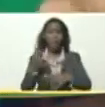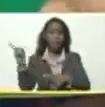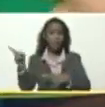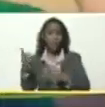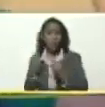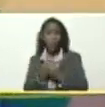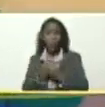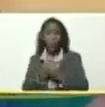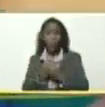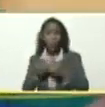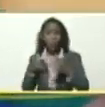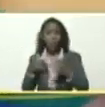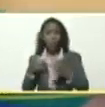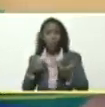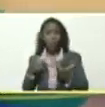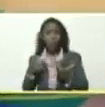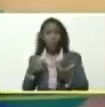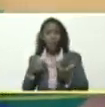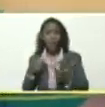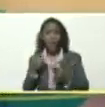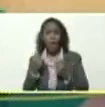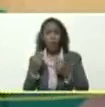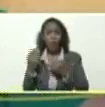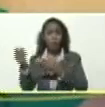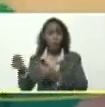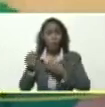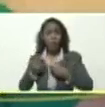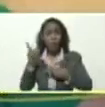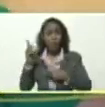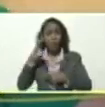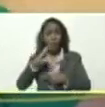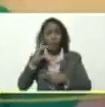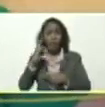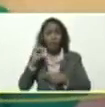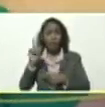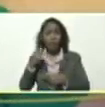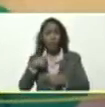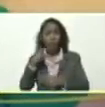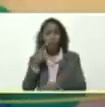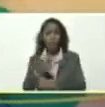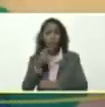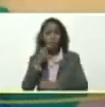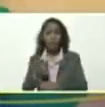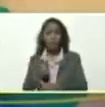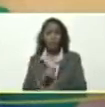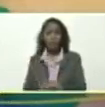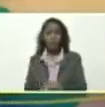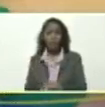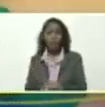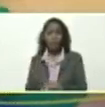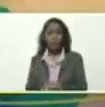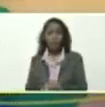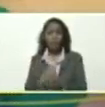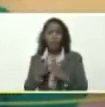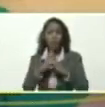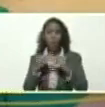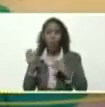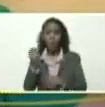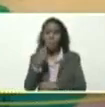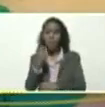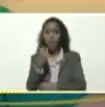y los recursos que me brindaron en el CDI. Debo decirle que todos los